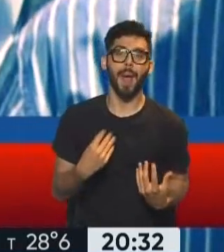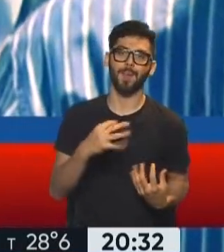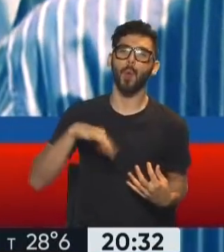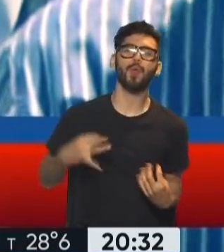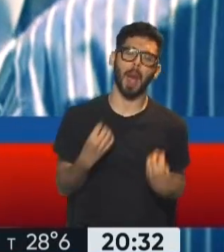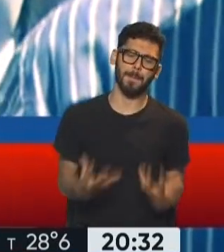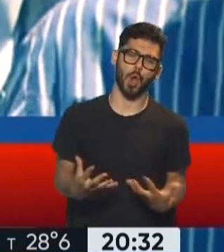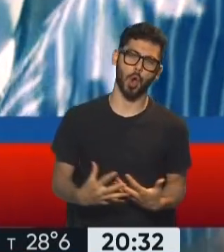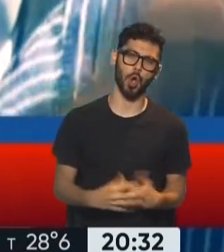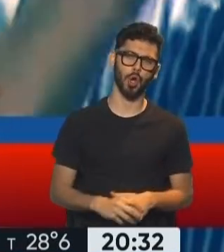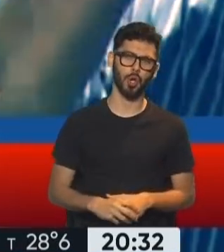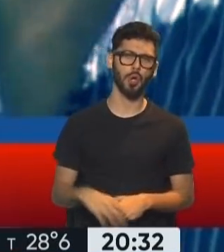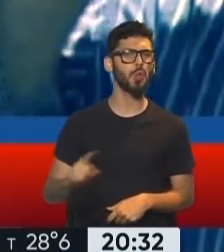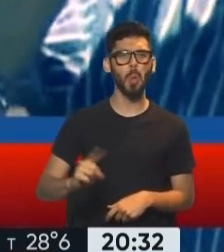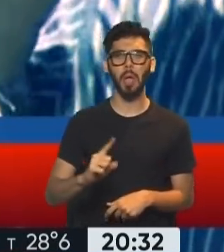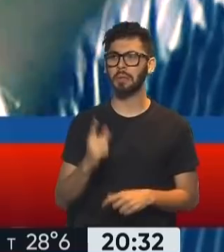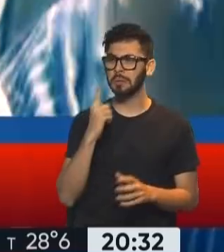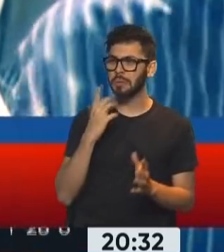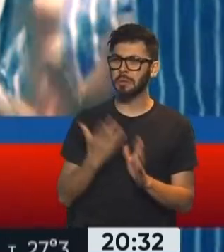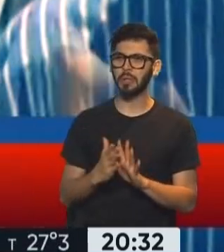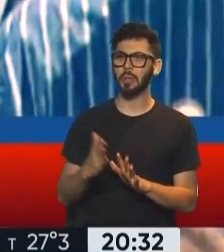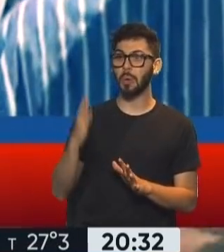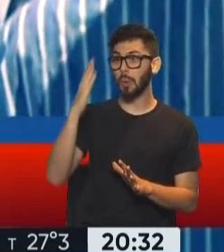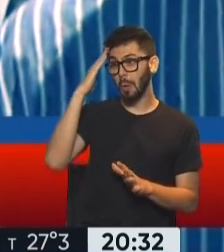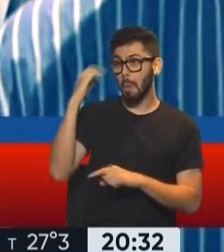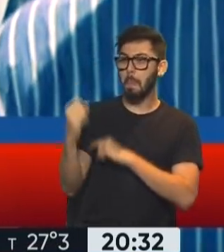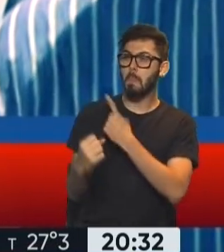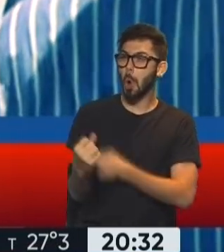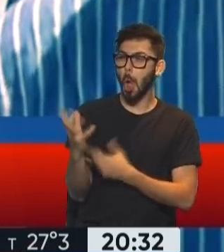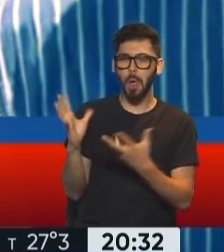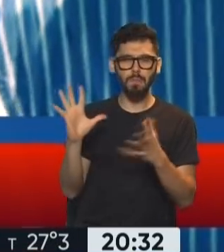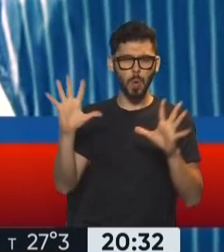No convivir como hoy, con una cultura del poder oscura,